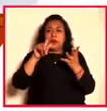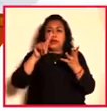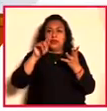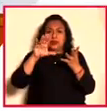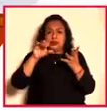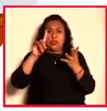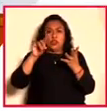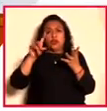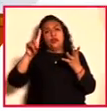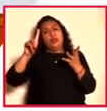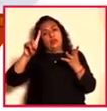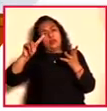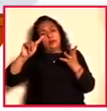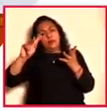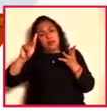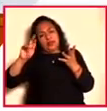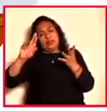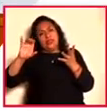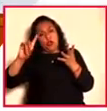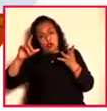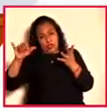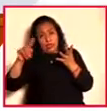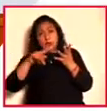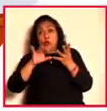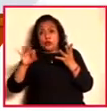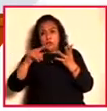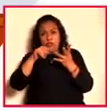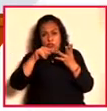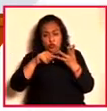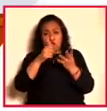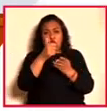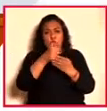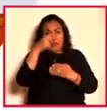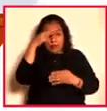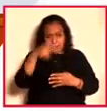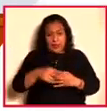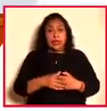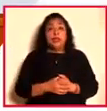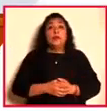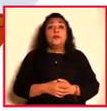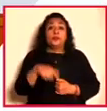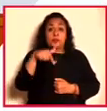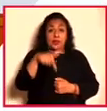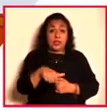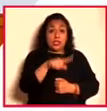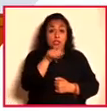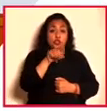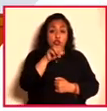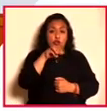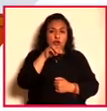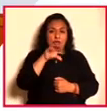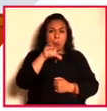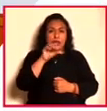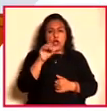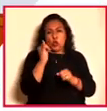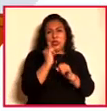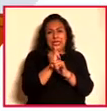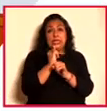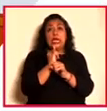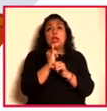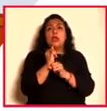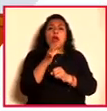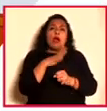Conde Galería, estas últimas de la Ciudad de México. Este es un AMAC Online, es un programa de conversaciones en línea